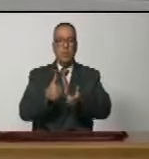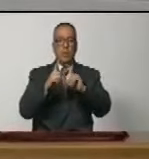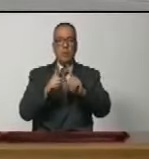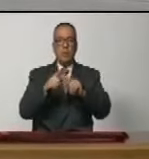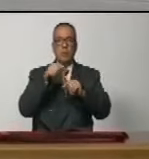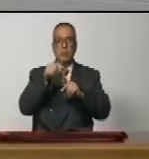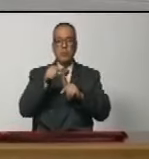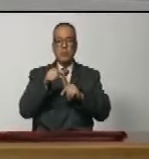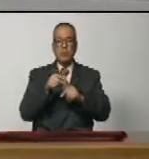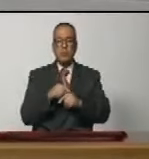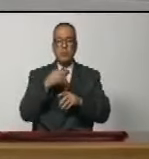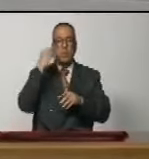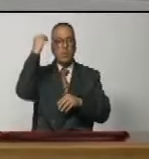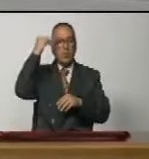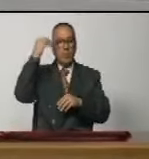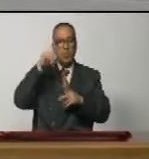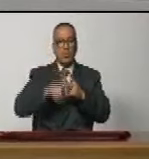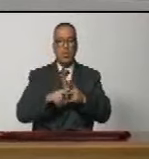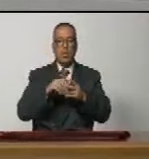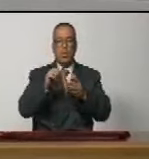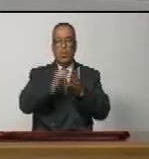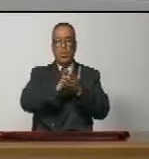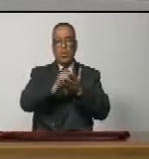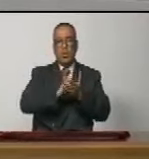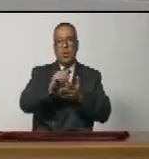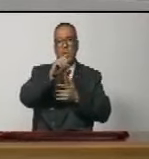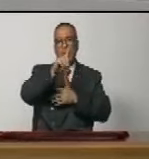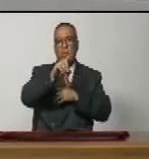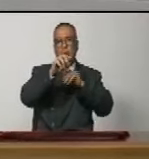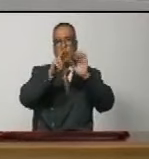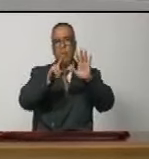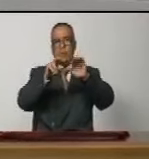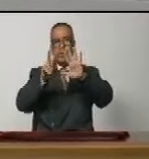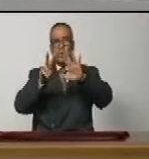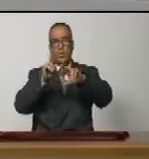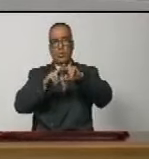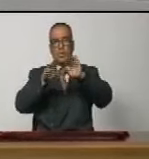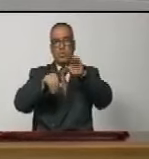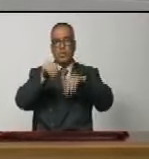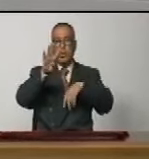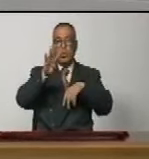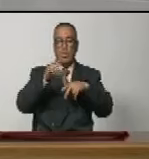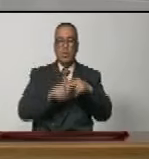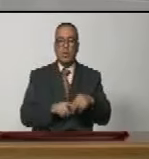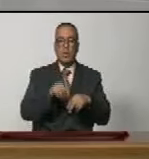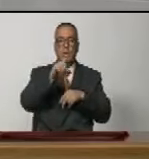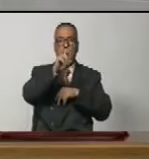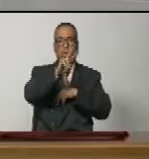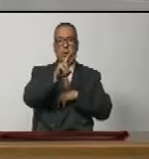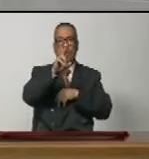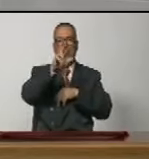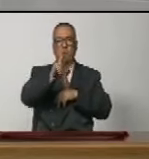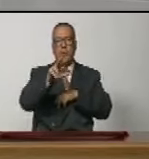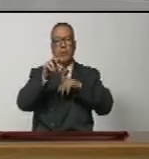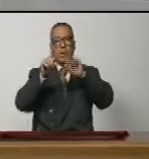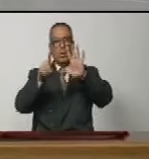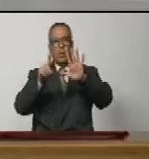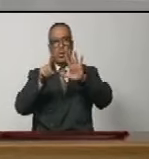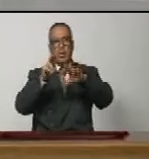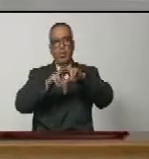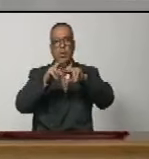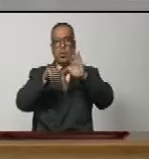autorización de acuerdo a lo consagrado en los artículos 187, numeral 14, y